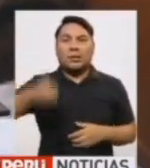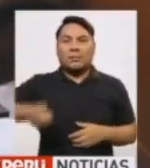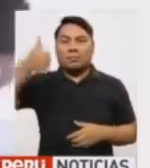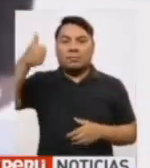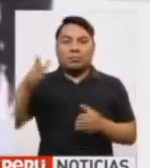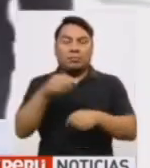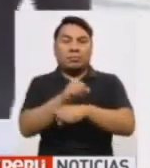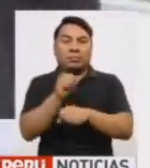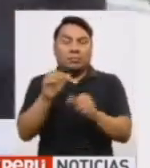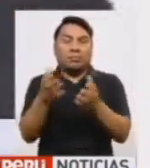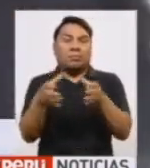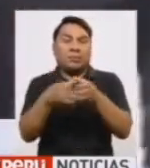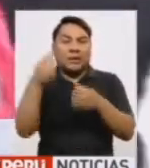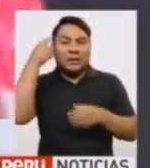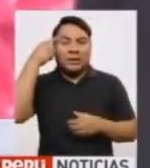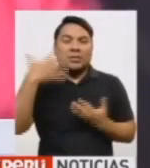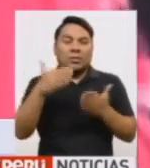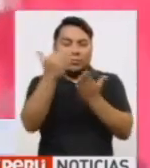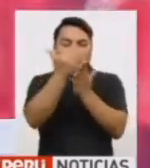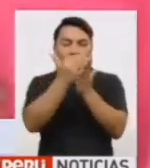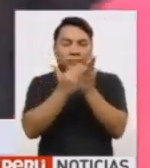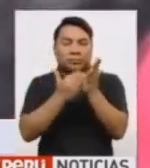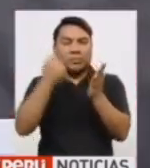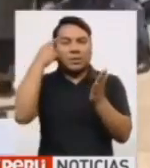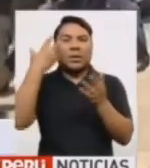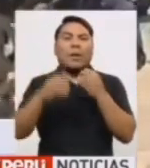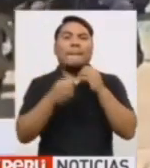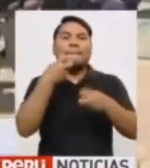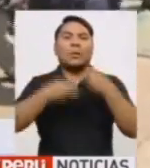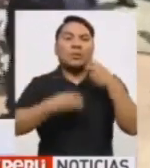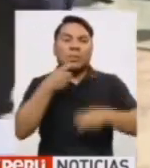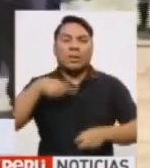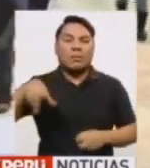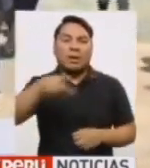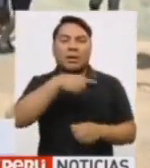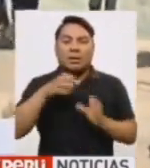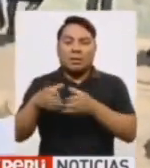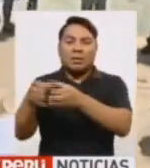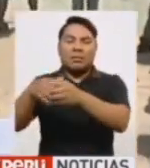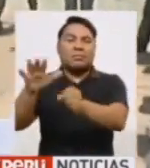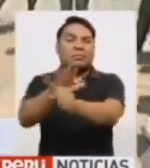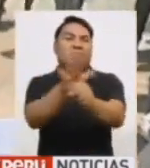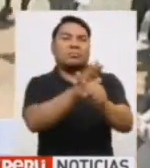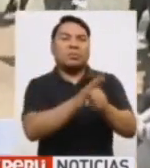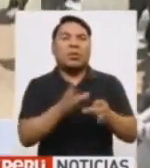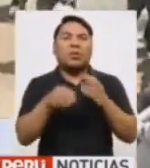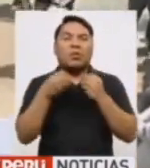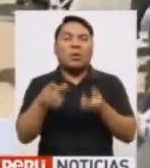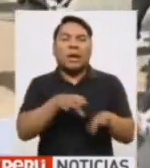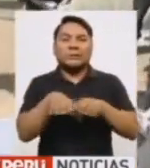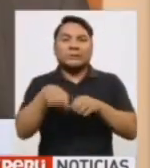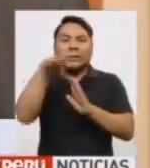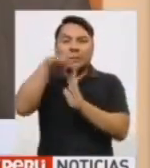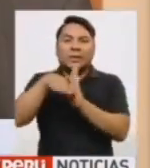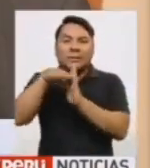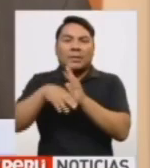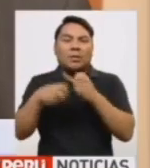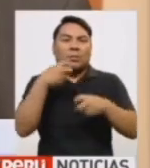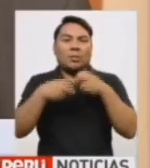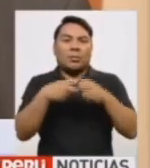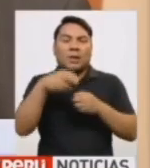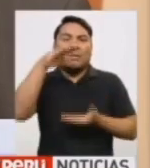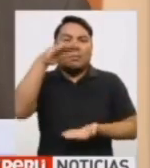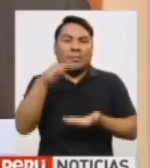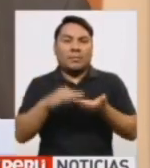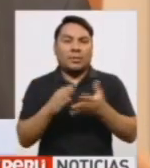Esmal Arana, las medidas buscan por primera vez atacar la problemática carcelaria desde distintos ángulos. De organización que